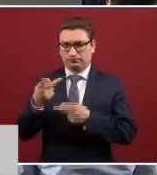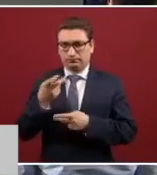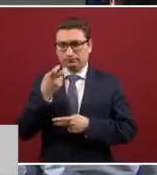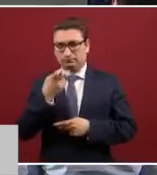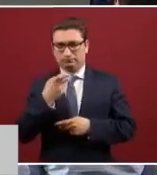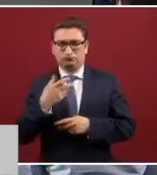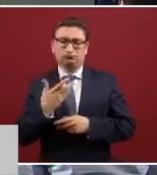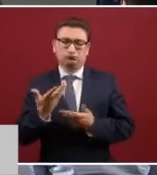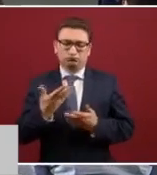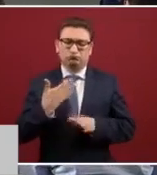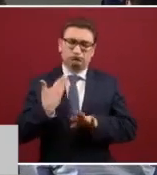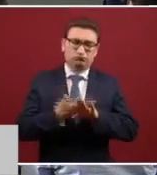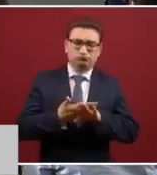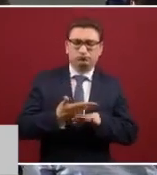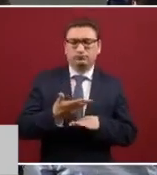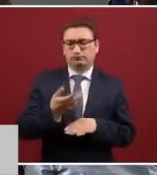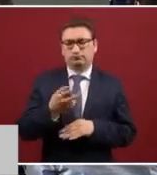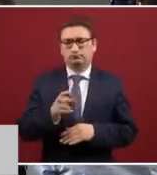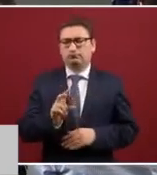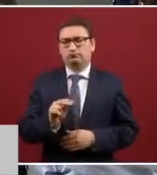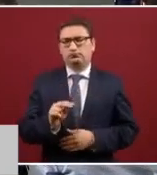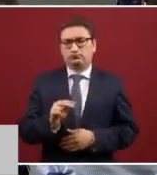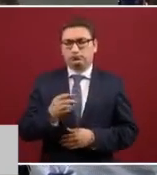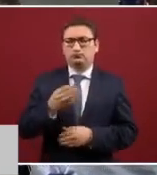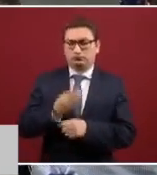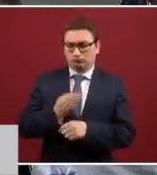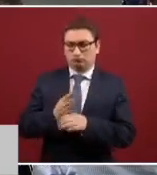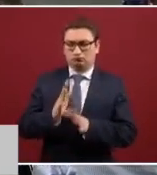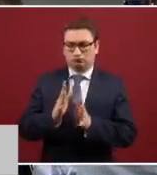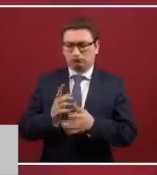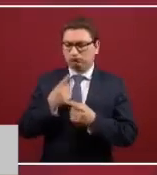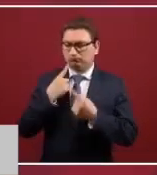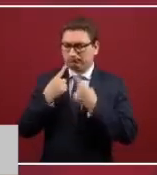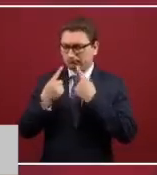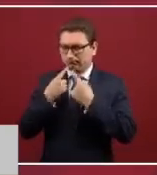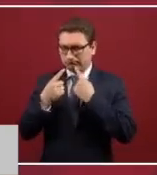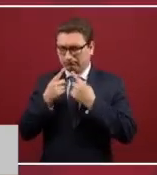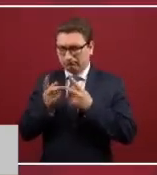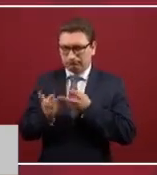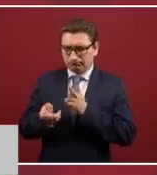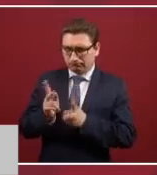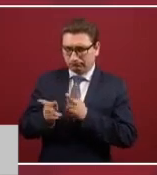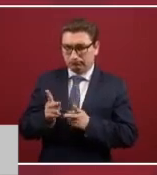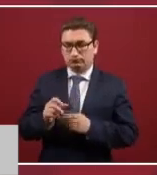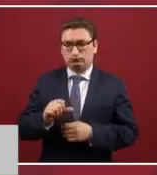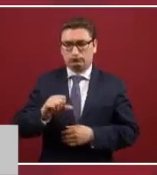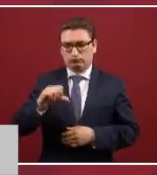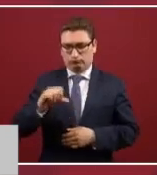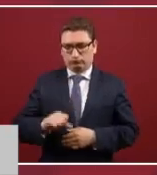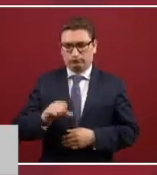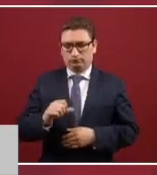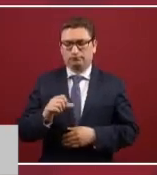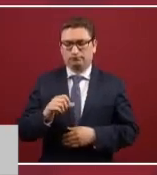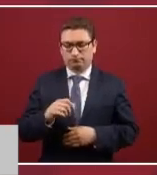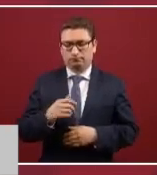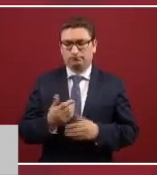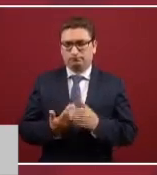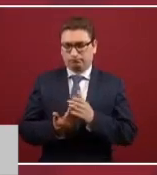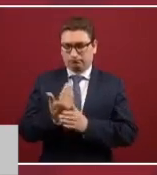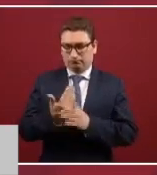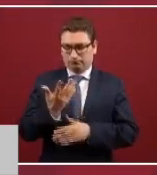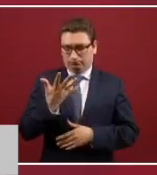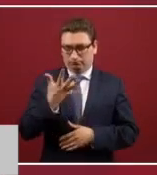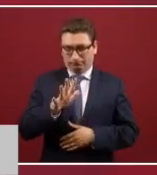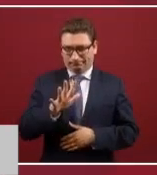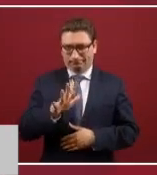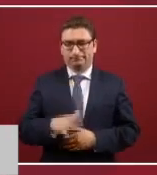buena relación de vecindad con Estados Unidos. Firmeza y prudencia en la defensa de nuestra soberanía. La relación con Canadá es muy buena y se prevé tener